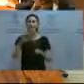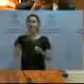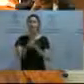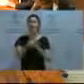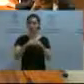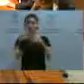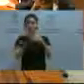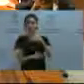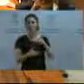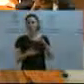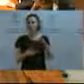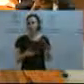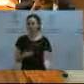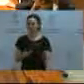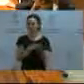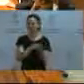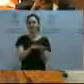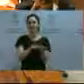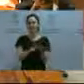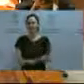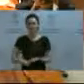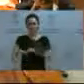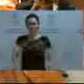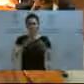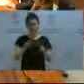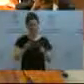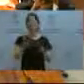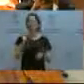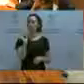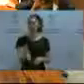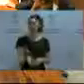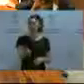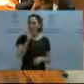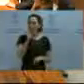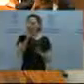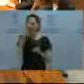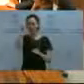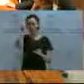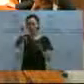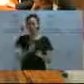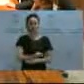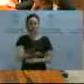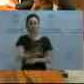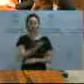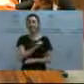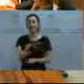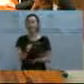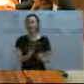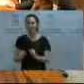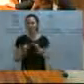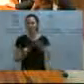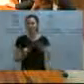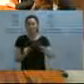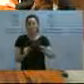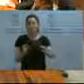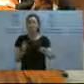efecto, estamos hablando de solidaridad entre los territorios. Pero no se olviden, el debate sobre la financiación autonómica atañe a